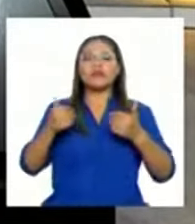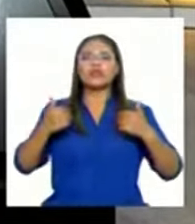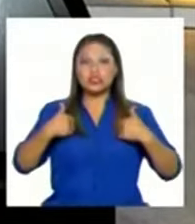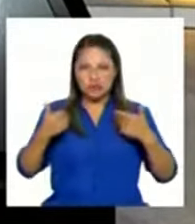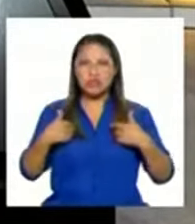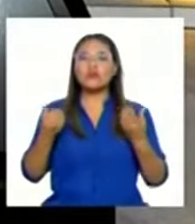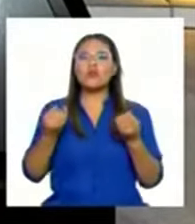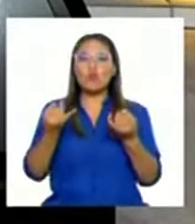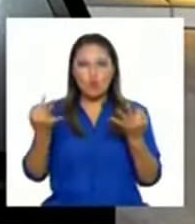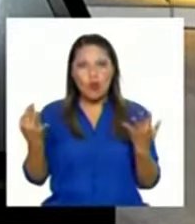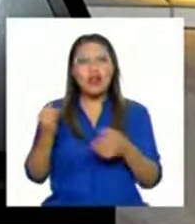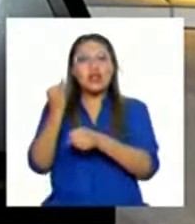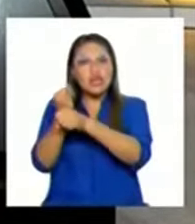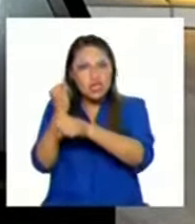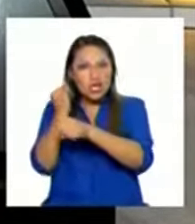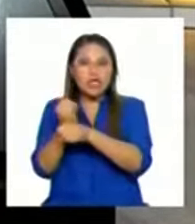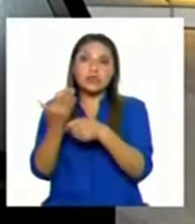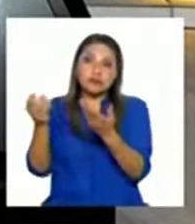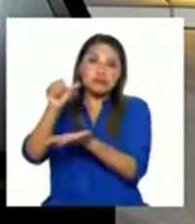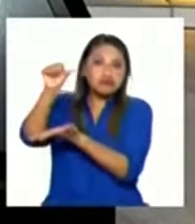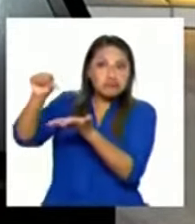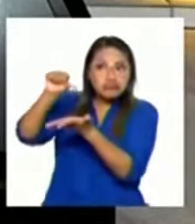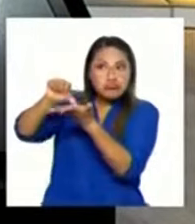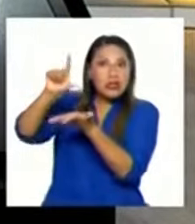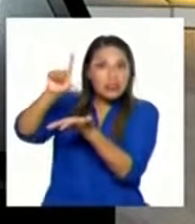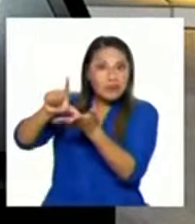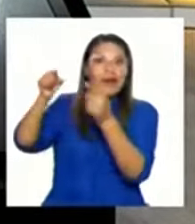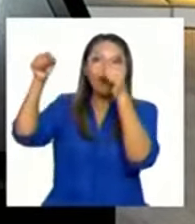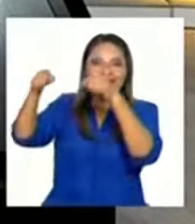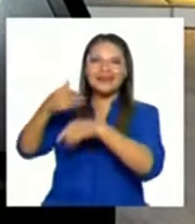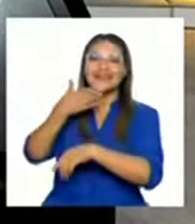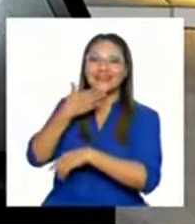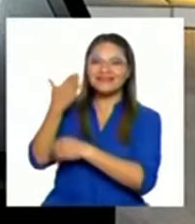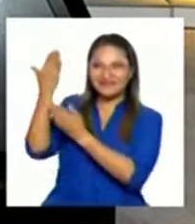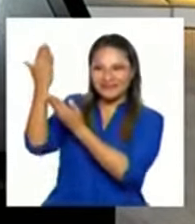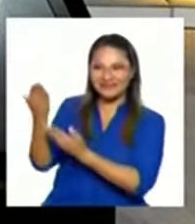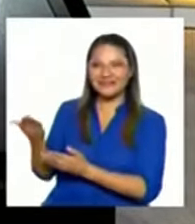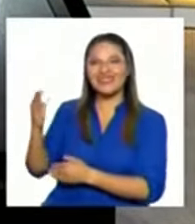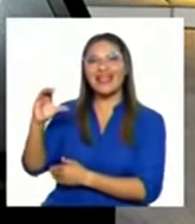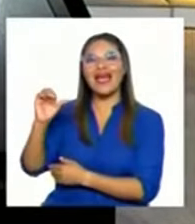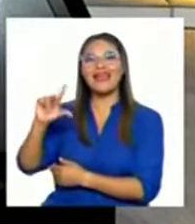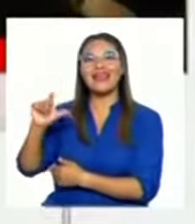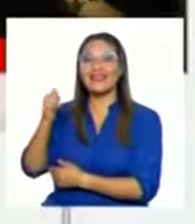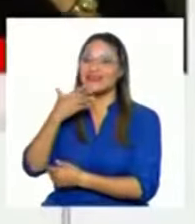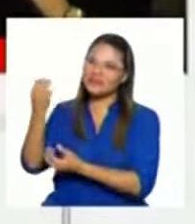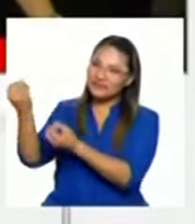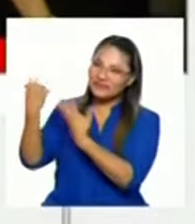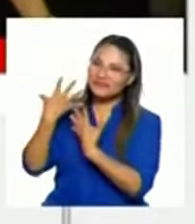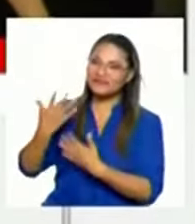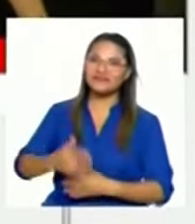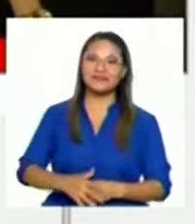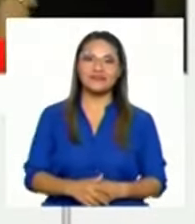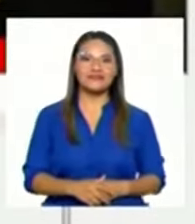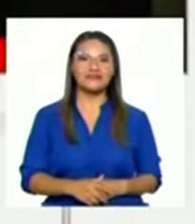es importante, ¿verdad?, en el centro de la capital. Ahí se encuentra Carla Cies. Carla, ¿cómo estás? Buenas noches, cuéntanos.